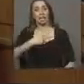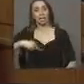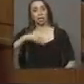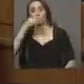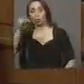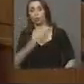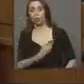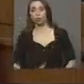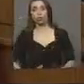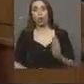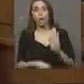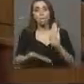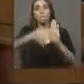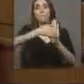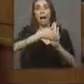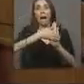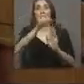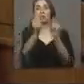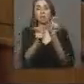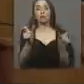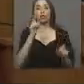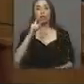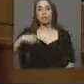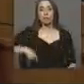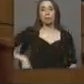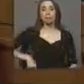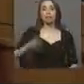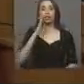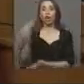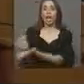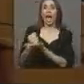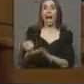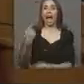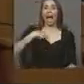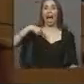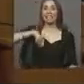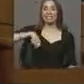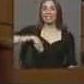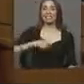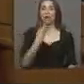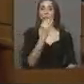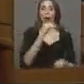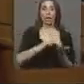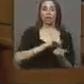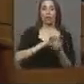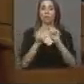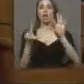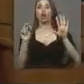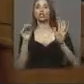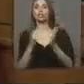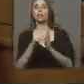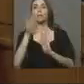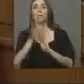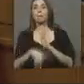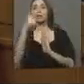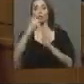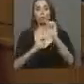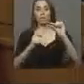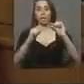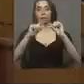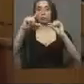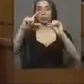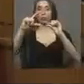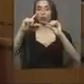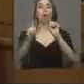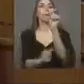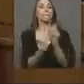parches, las personas que tenían pensión asistencial de 40 lucas subieron a 80 lucas en menos de un mes.